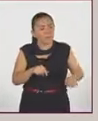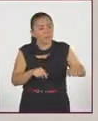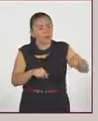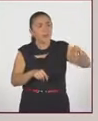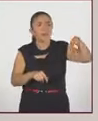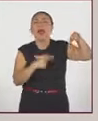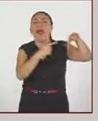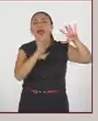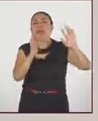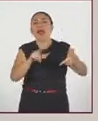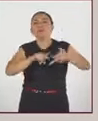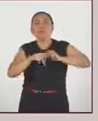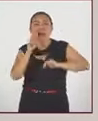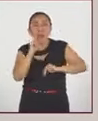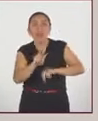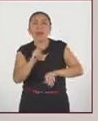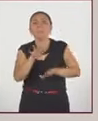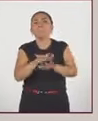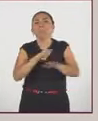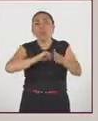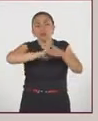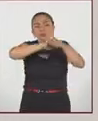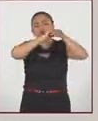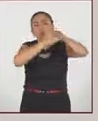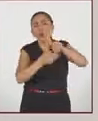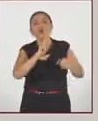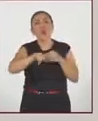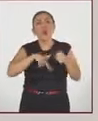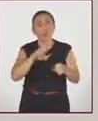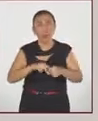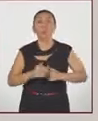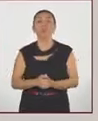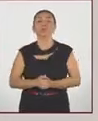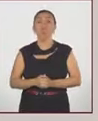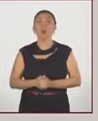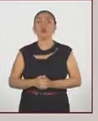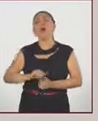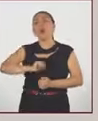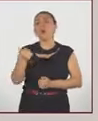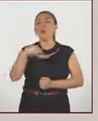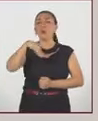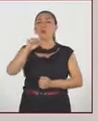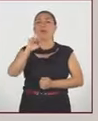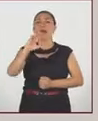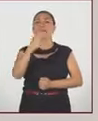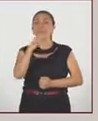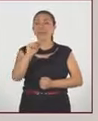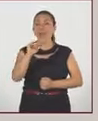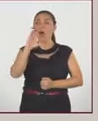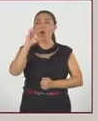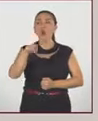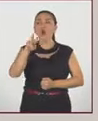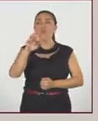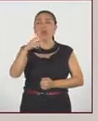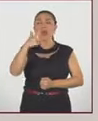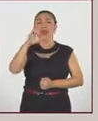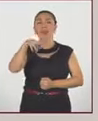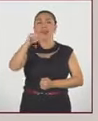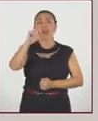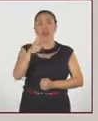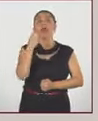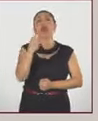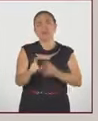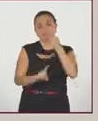va pues normalizando, ¿no? La marcha convergente, bueno, este sí podría ser un problema si es